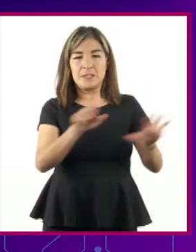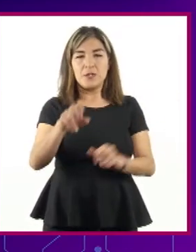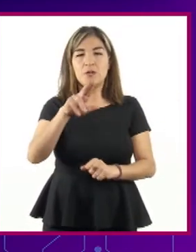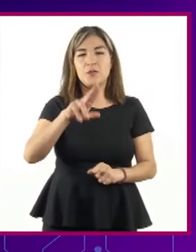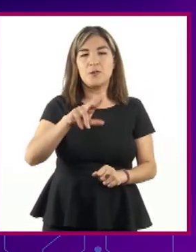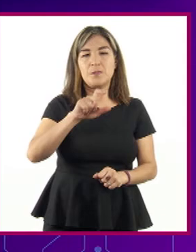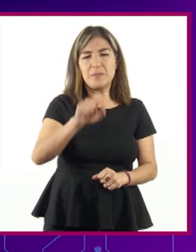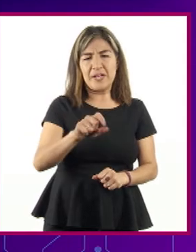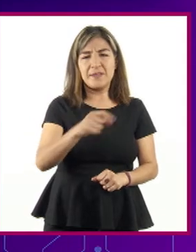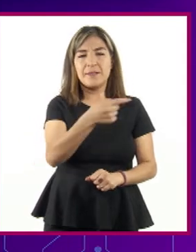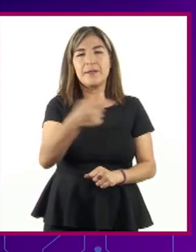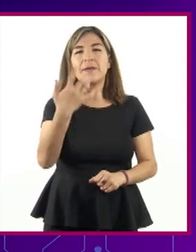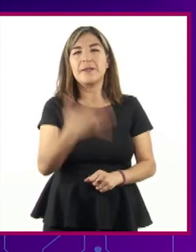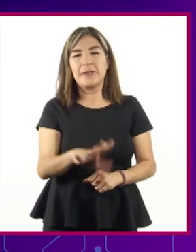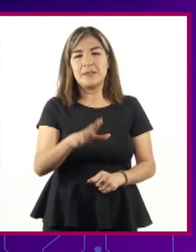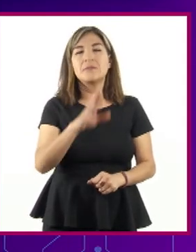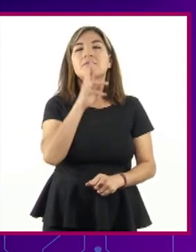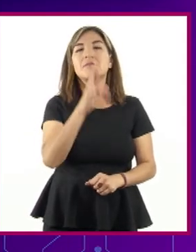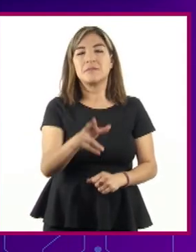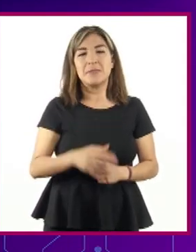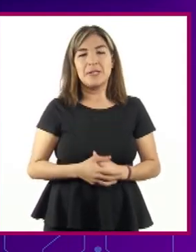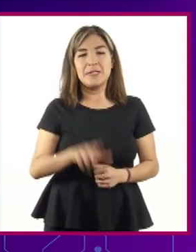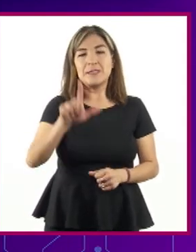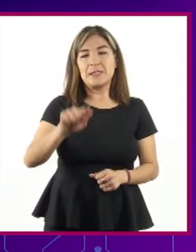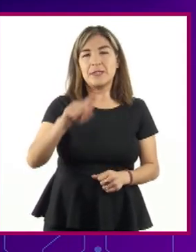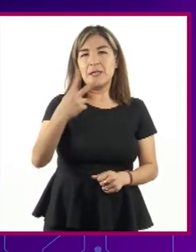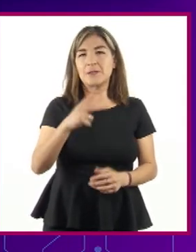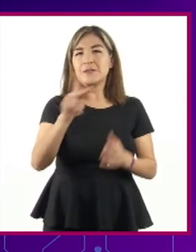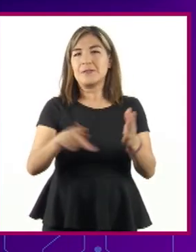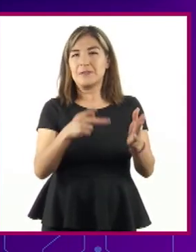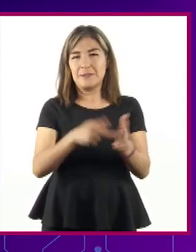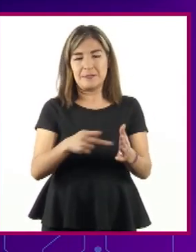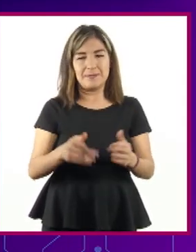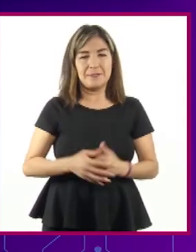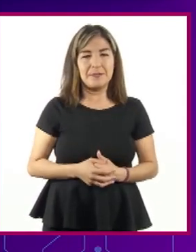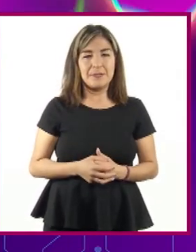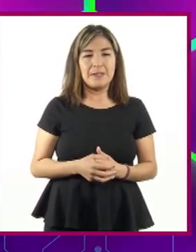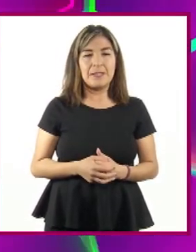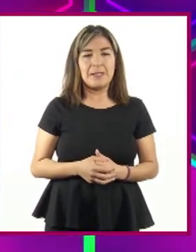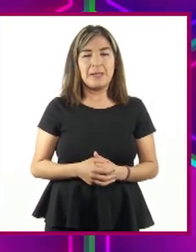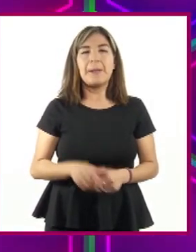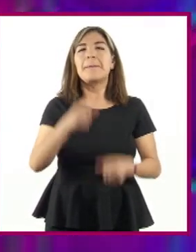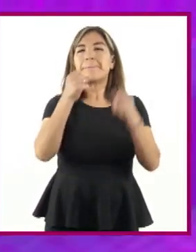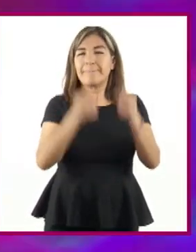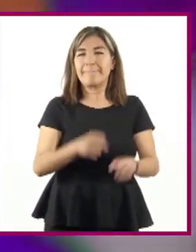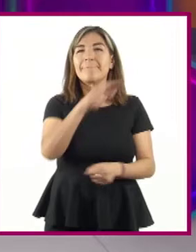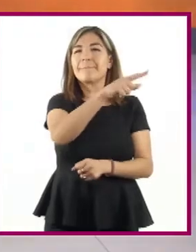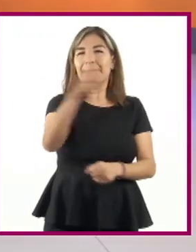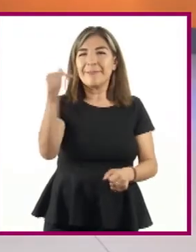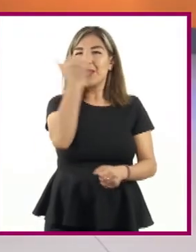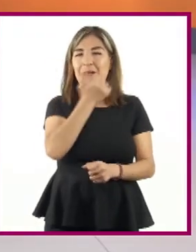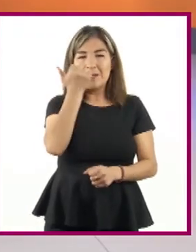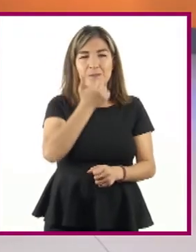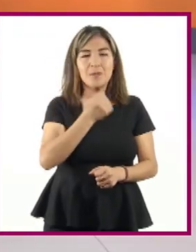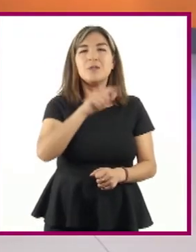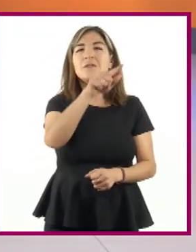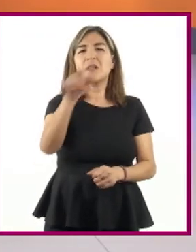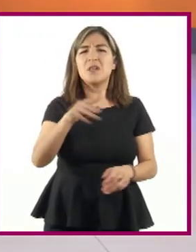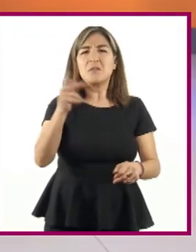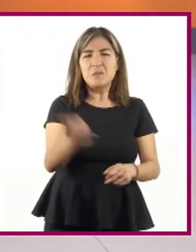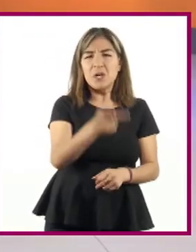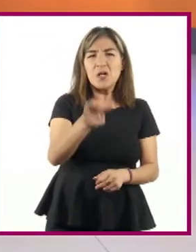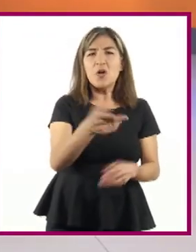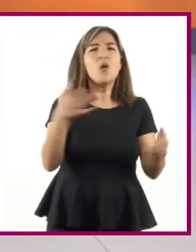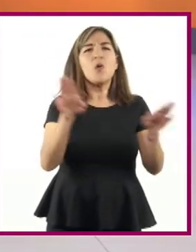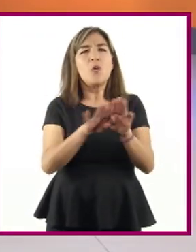décimos. Al dividir el resultado tenemos 72 kilómetros. Seguramente las alumnas y los alumnos se